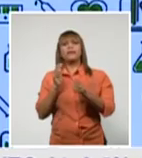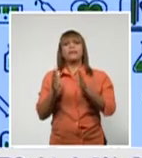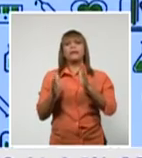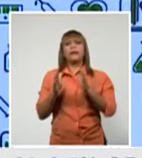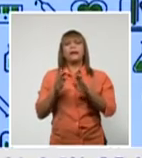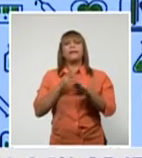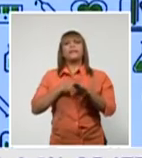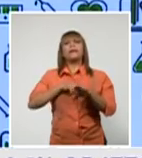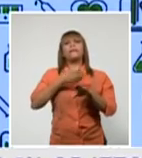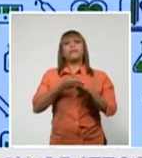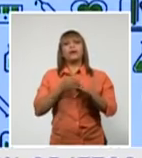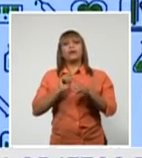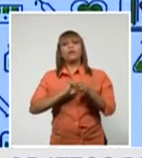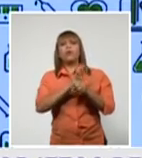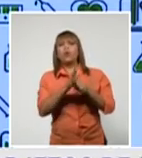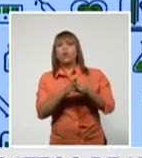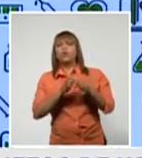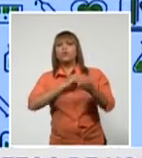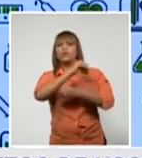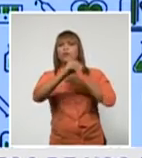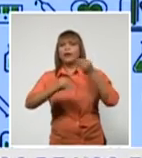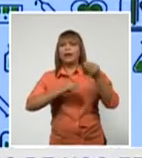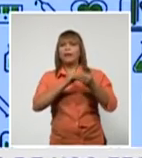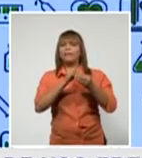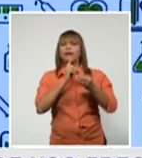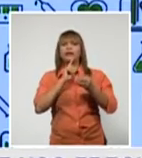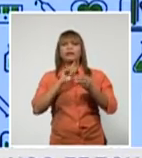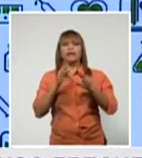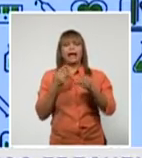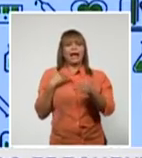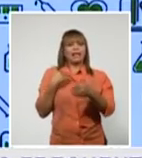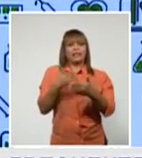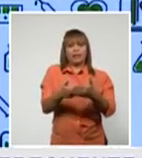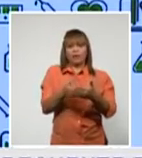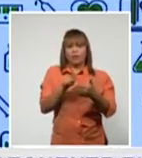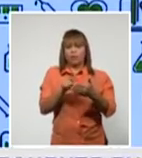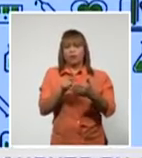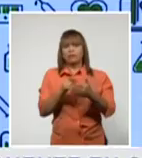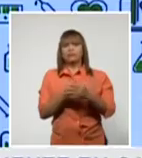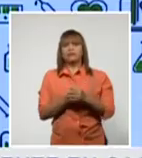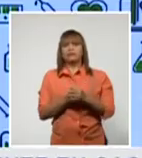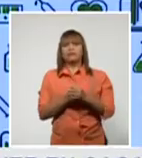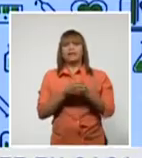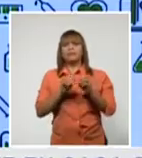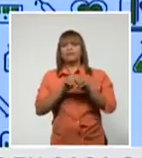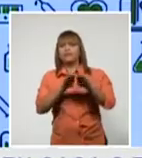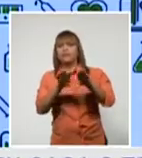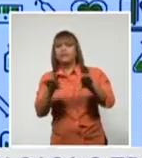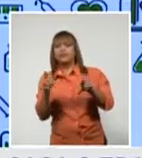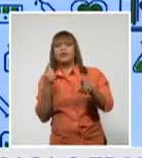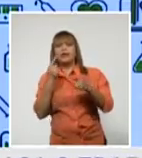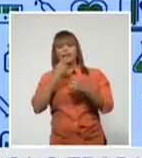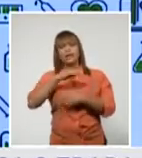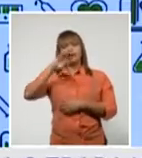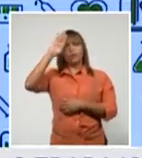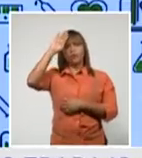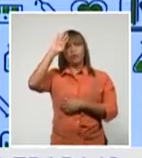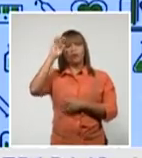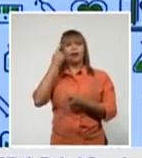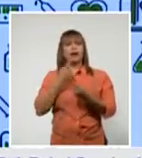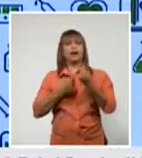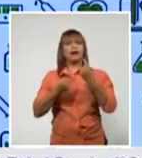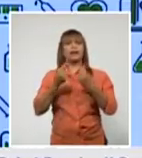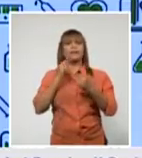que se modifican los estándares establecidos hasta ahora para esta fase de transmisión en Cuba, al menos para la situación particular de La